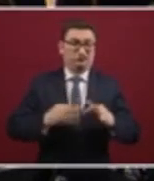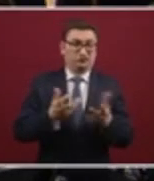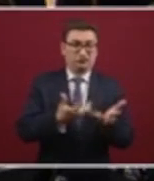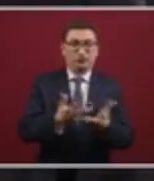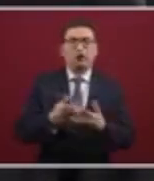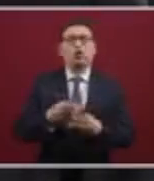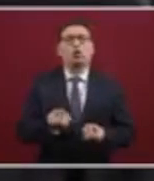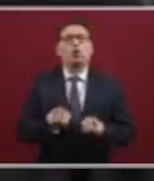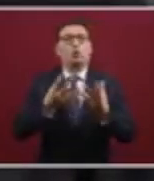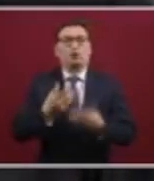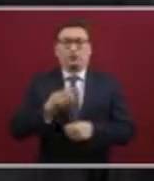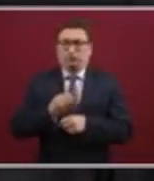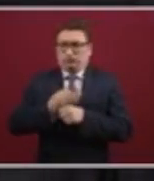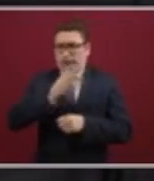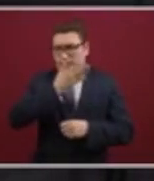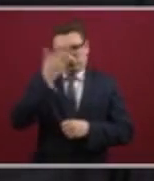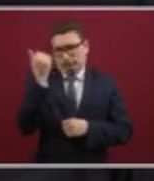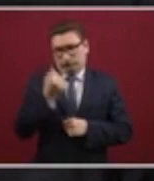pero